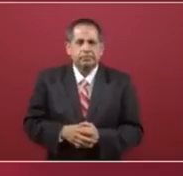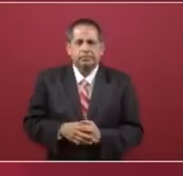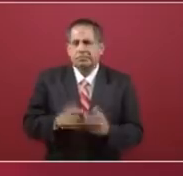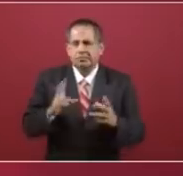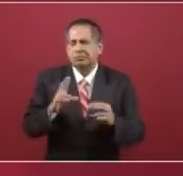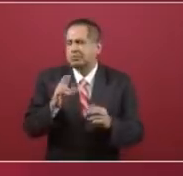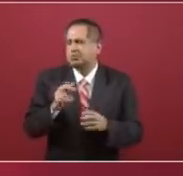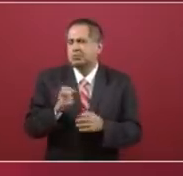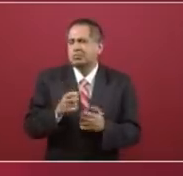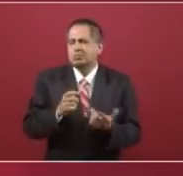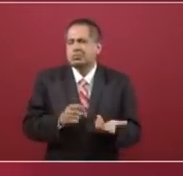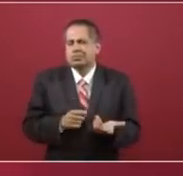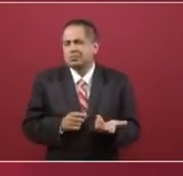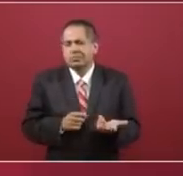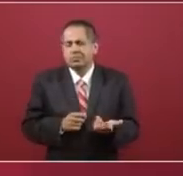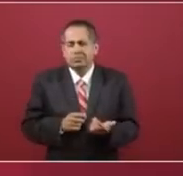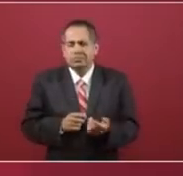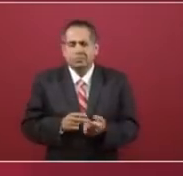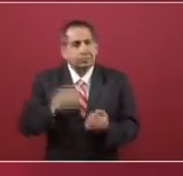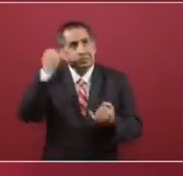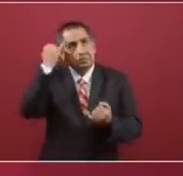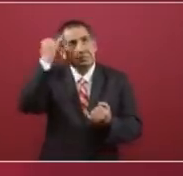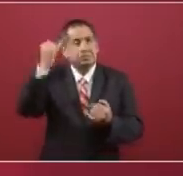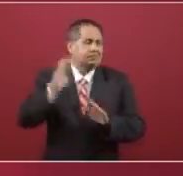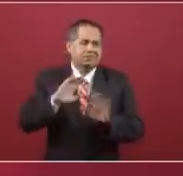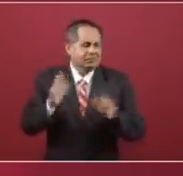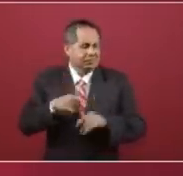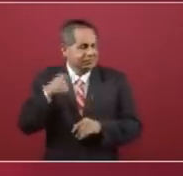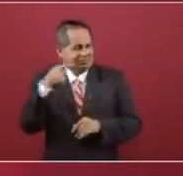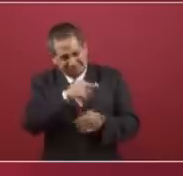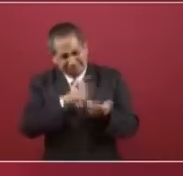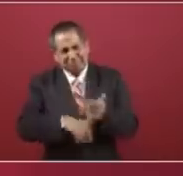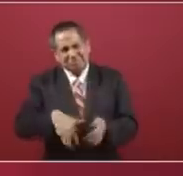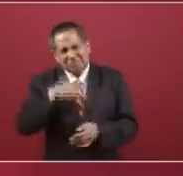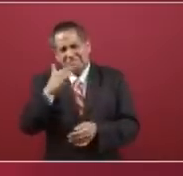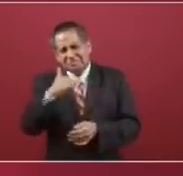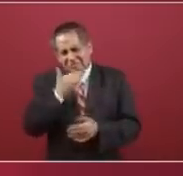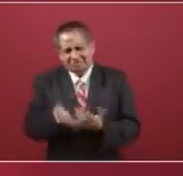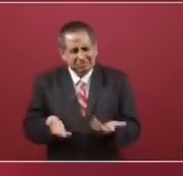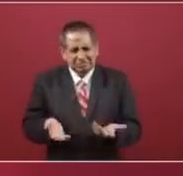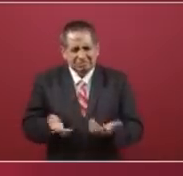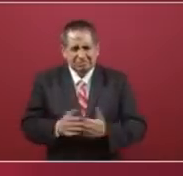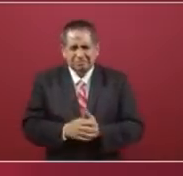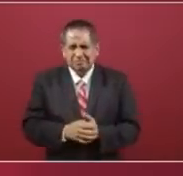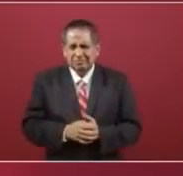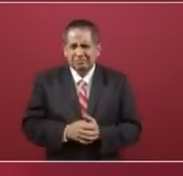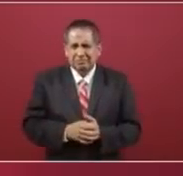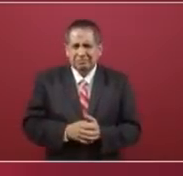No es un asunto nada más ideológico. Es que son